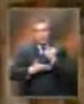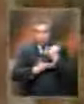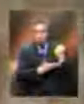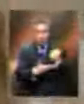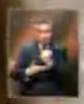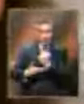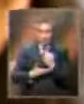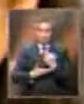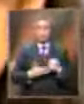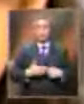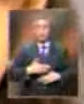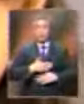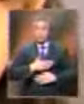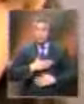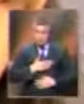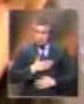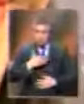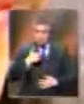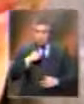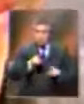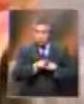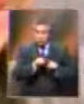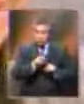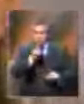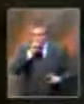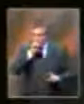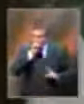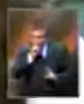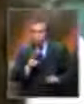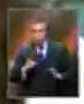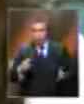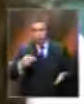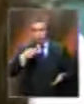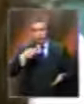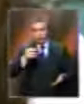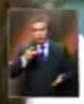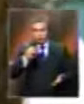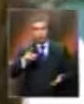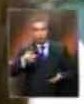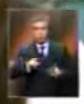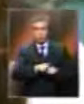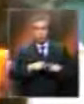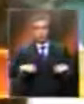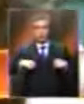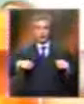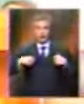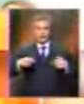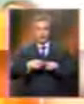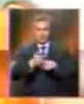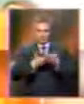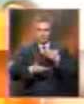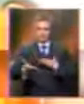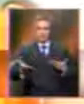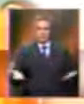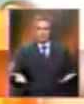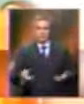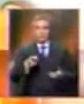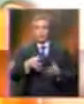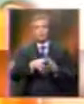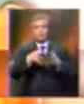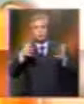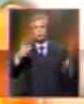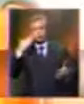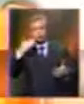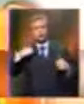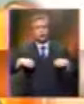Para mí es un honor totalmente poder devolver la mano a los jóvenes como yo. Quizás hay muchos niños que